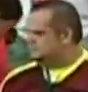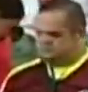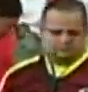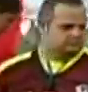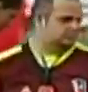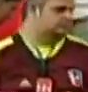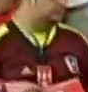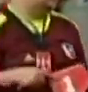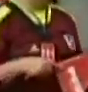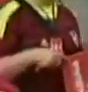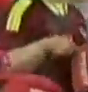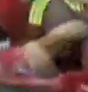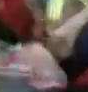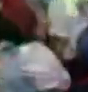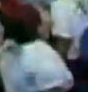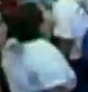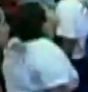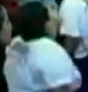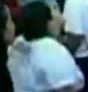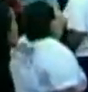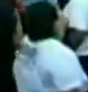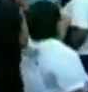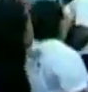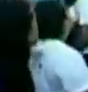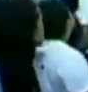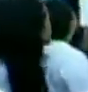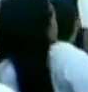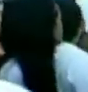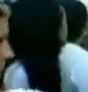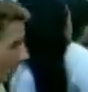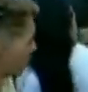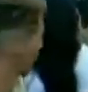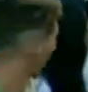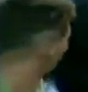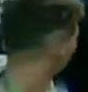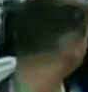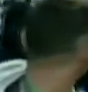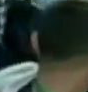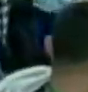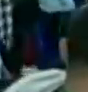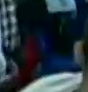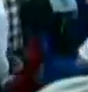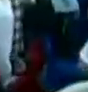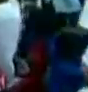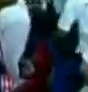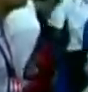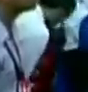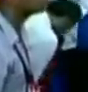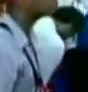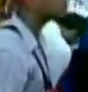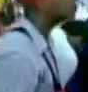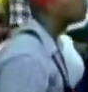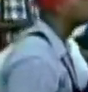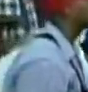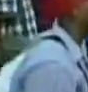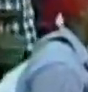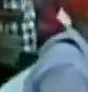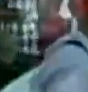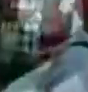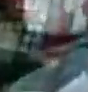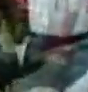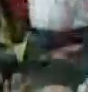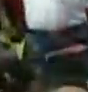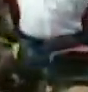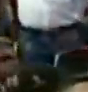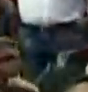ya probamos el año. Me trajo yo, Perinola, Corrupío y Papagayo. Serán los juegos de moda